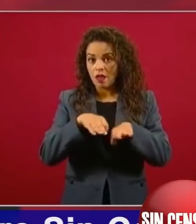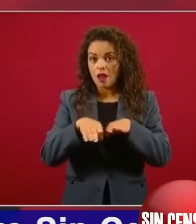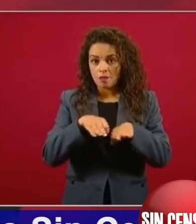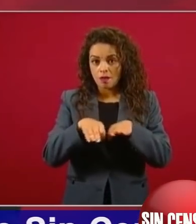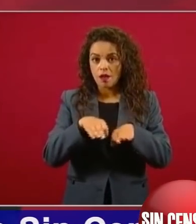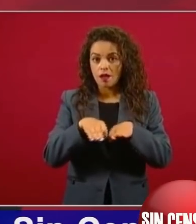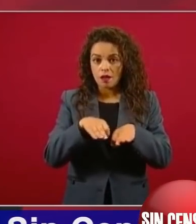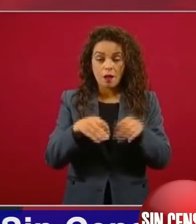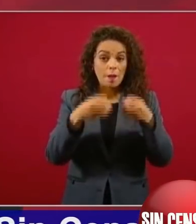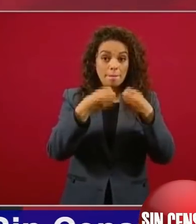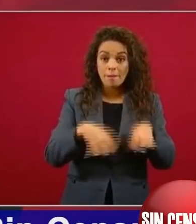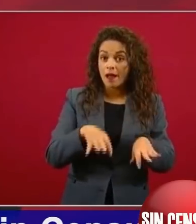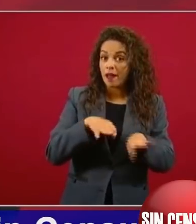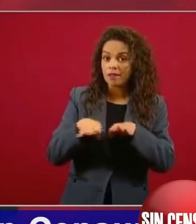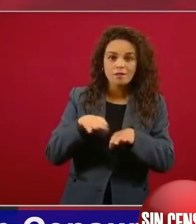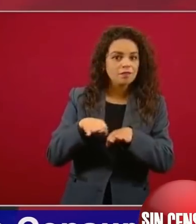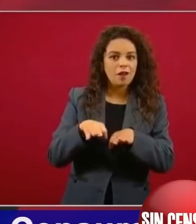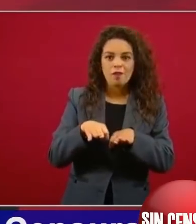se están